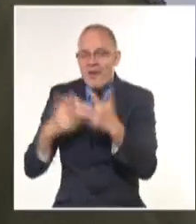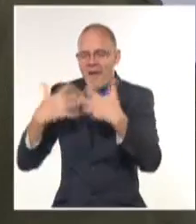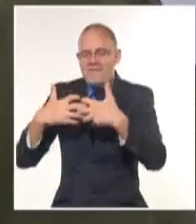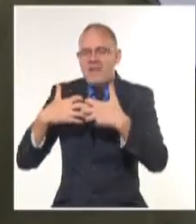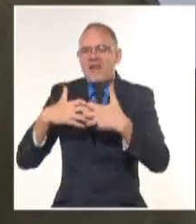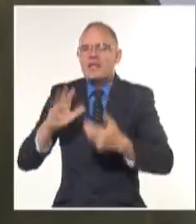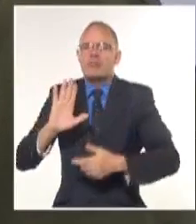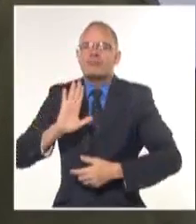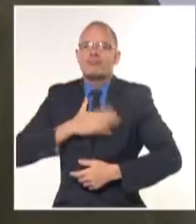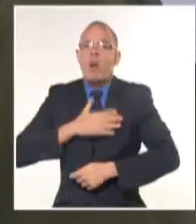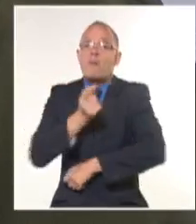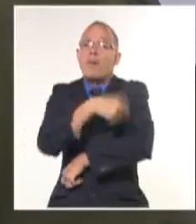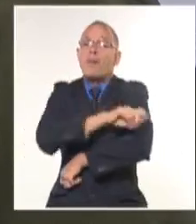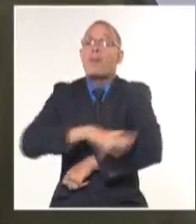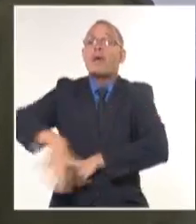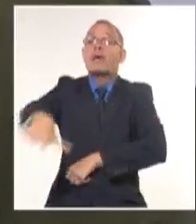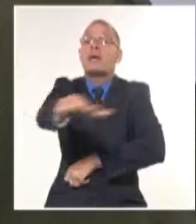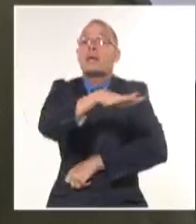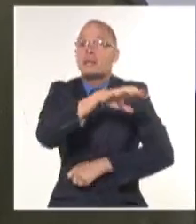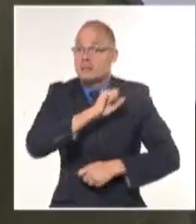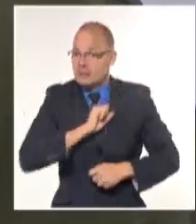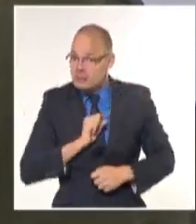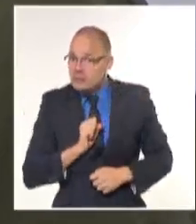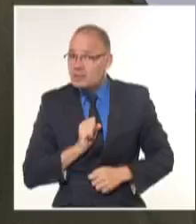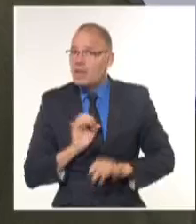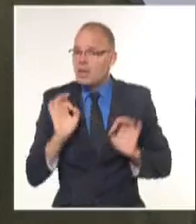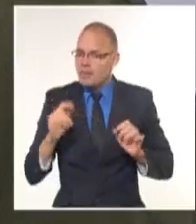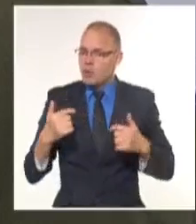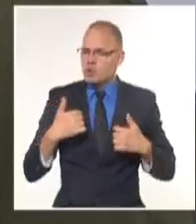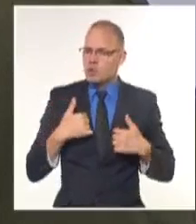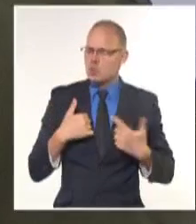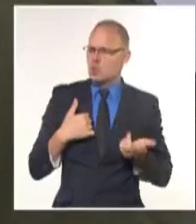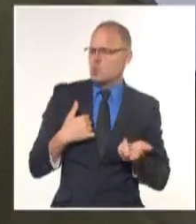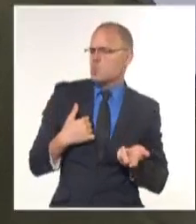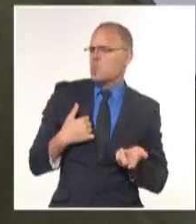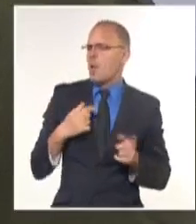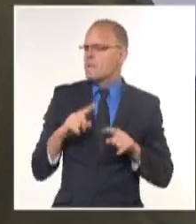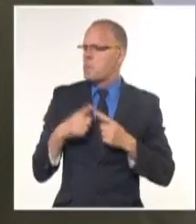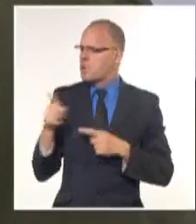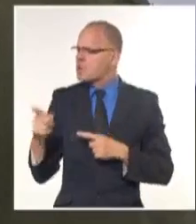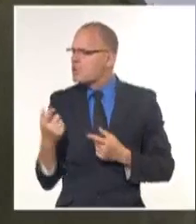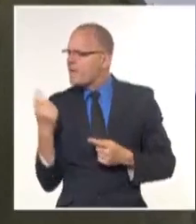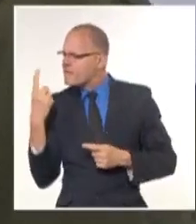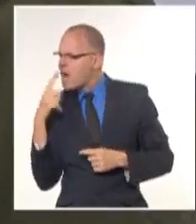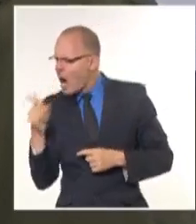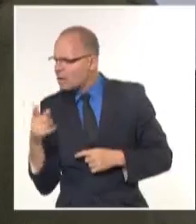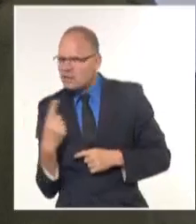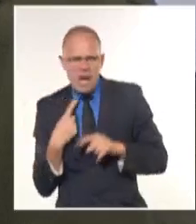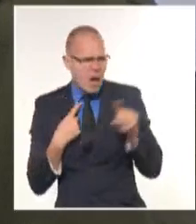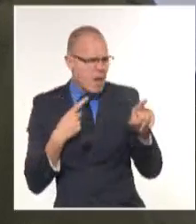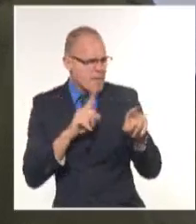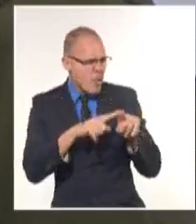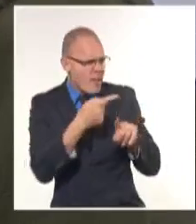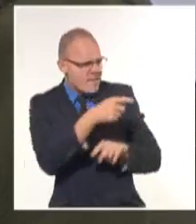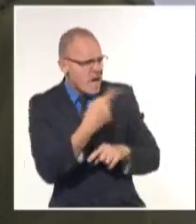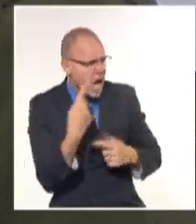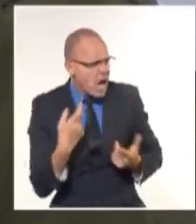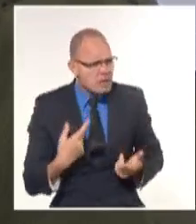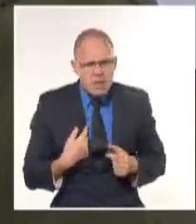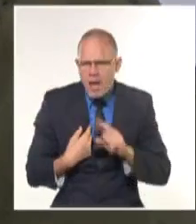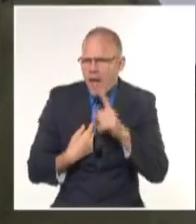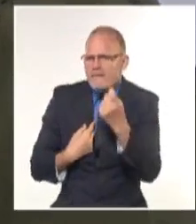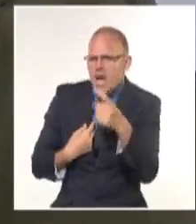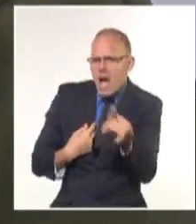con ello tengo que justamente preocuparme por los aspectos que estabas planteando, por lo que está ocurriendo, por cómo se decide